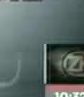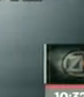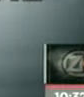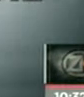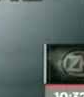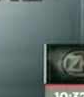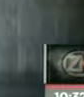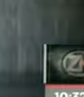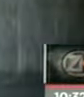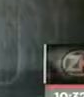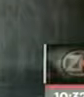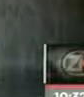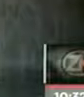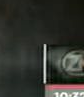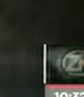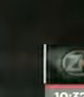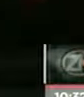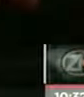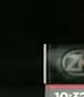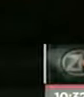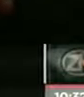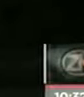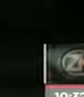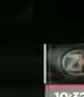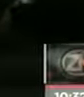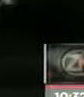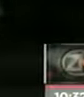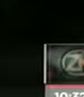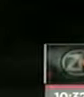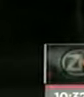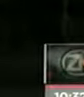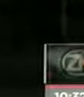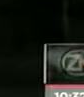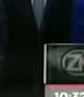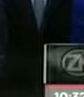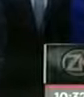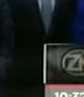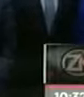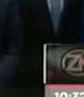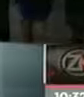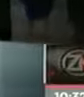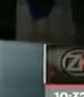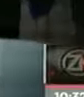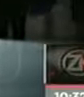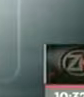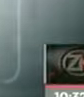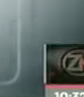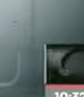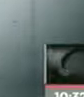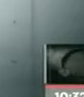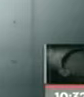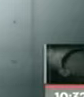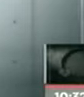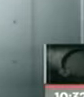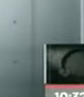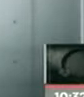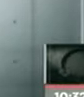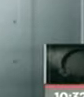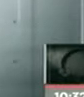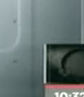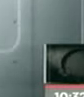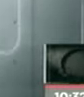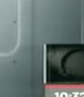avanzada territorial. Con el paso del tiempo, todas las aventuras de Guaidó y sus amigos se fueron diluyendo en la realidad.